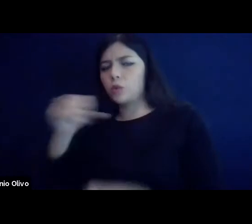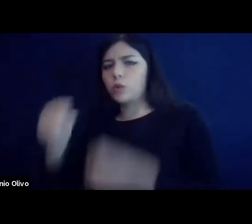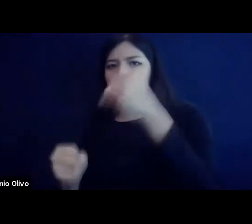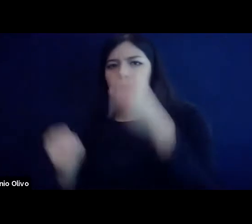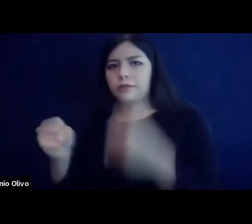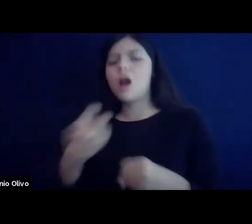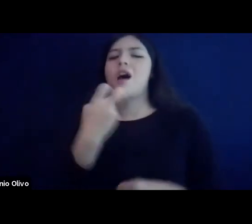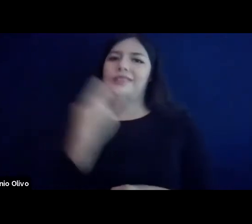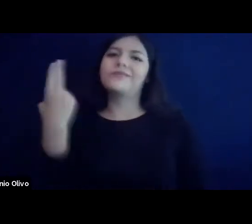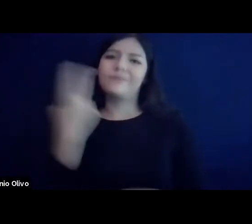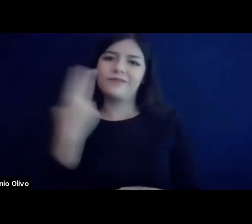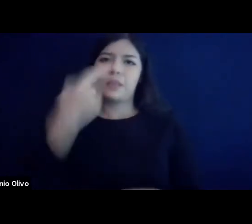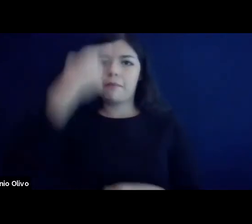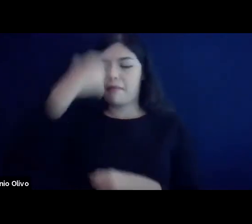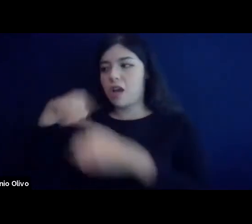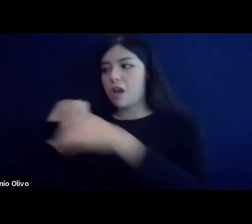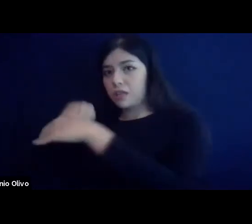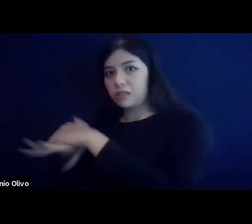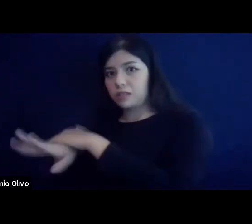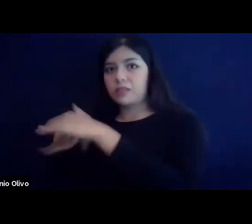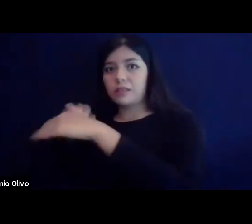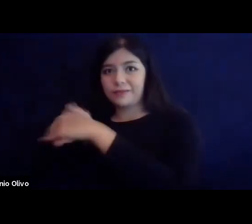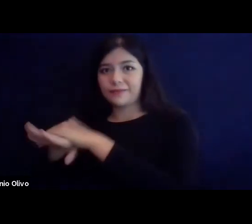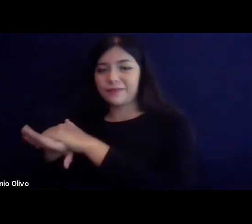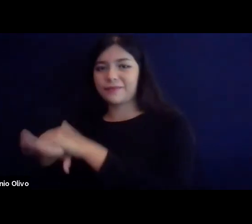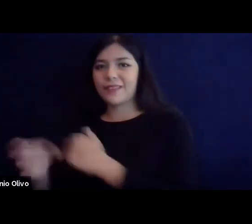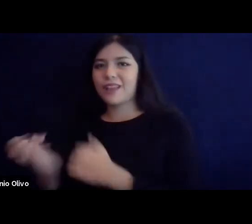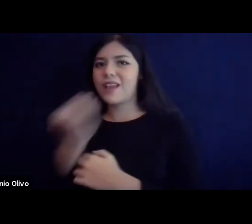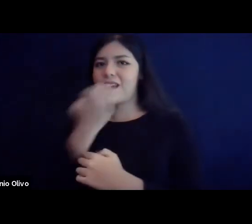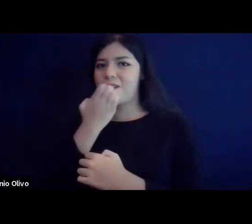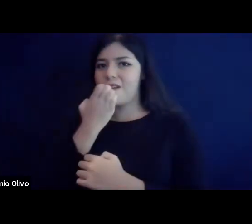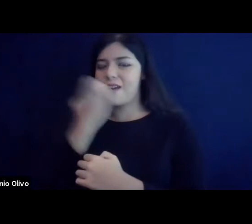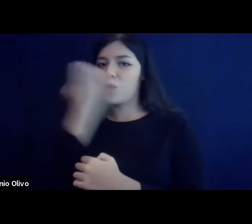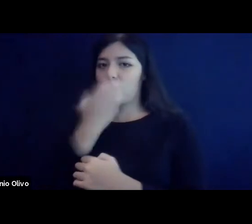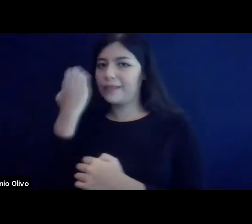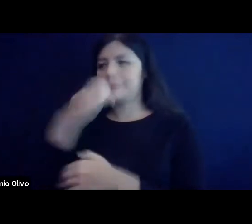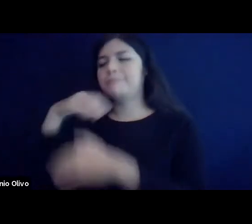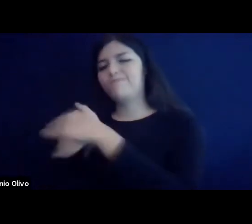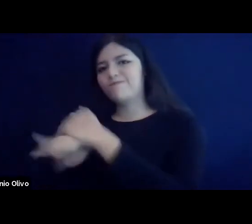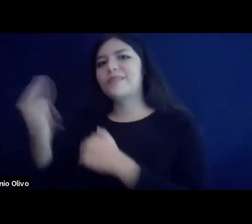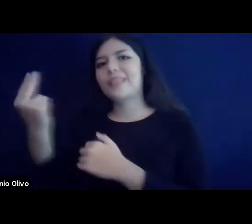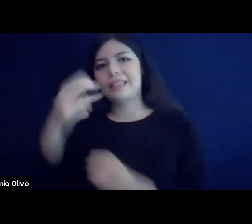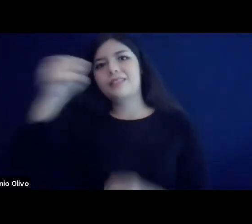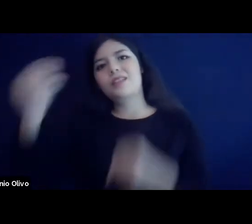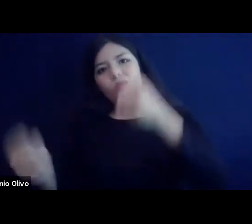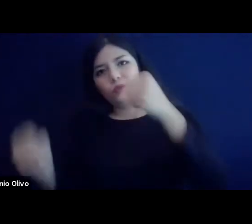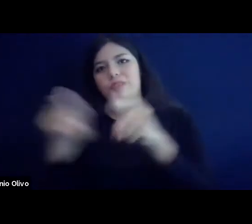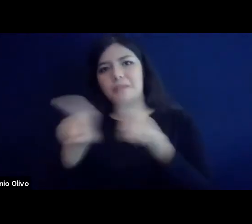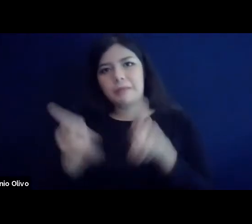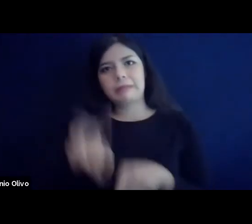a ausentar o a desertar fácilmente. Entonces, pues todas las cuestiones económicas también son importantes,